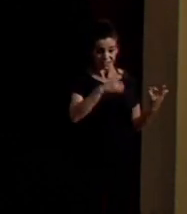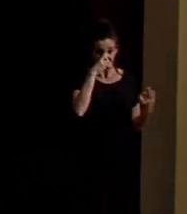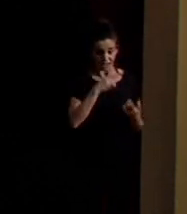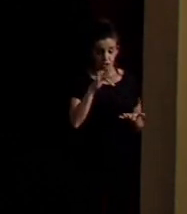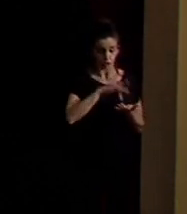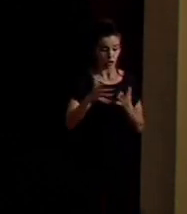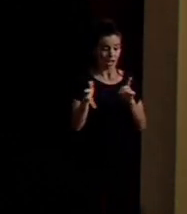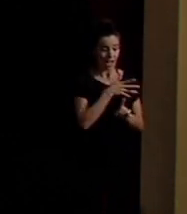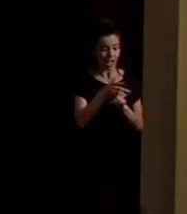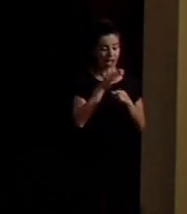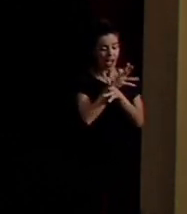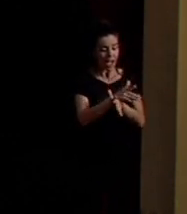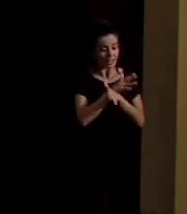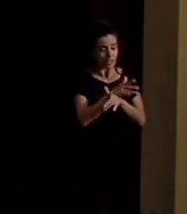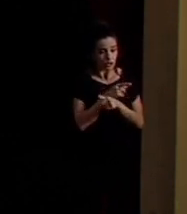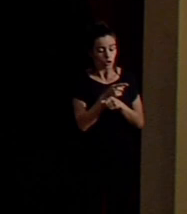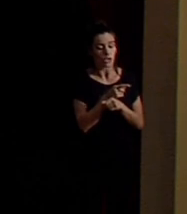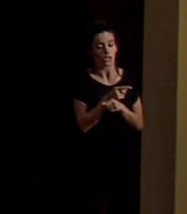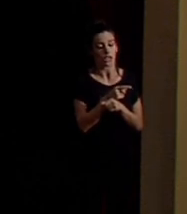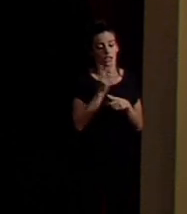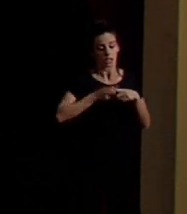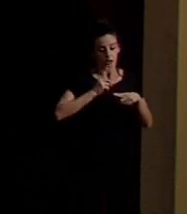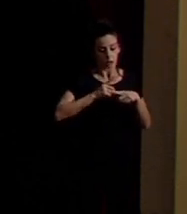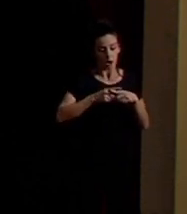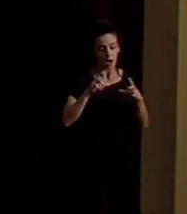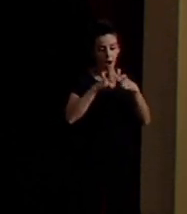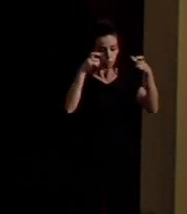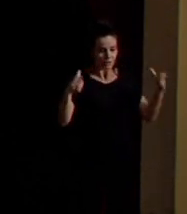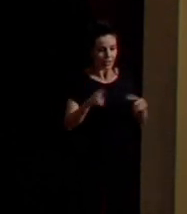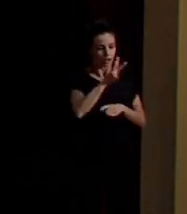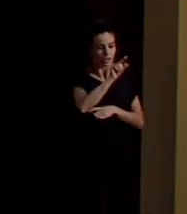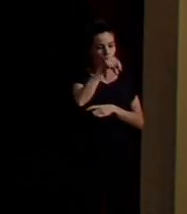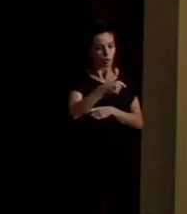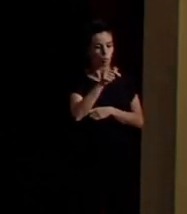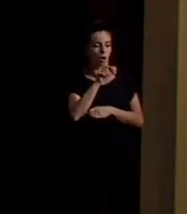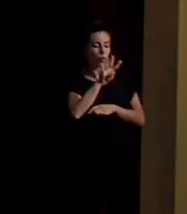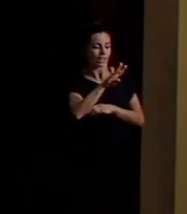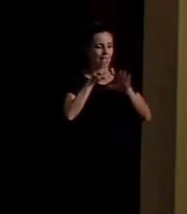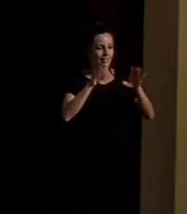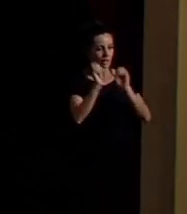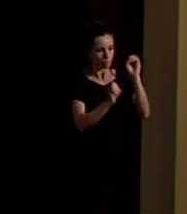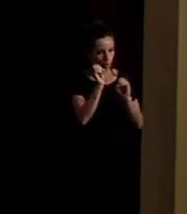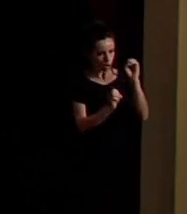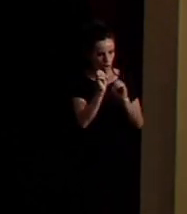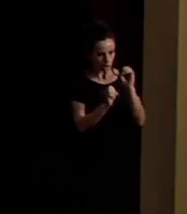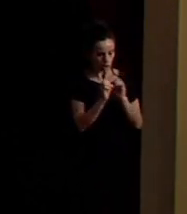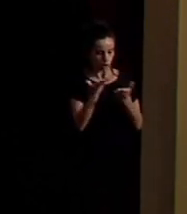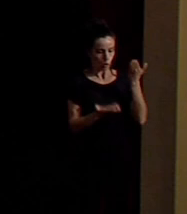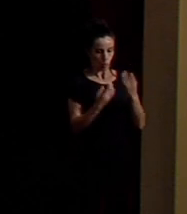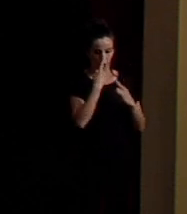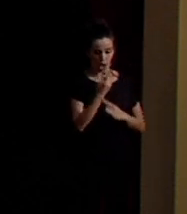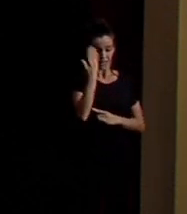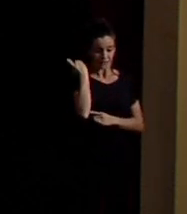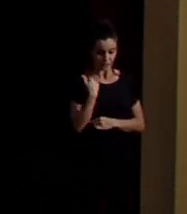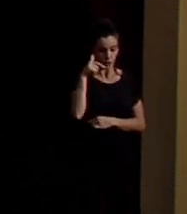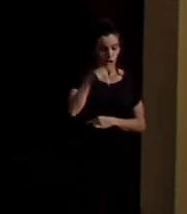las agresiones sexuales cometidas por menores en un 43,7% respecto al año anterior, ¿no? Ese sería simplemente un dato objetivo